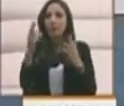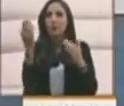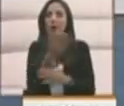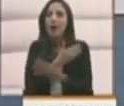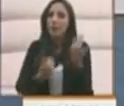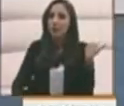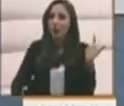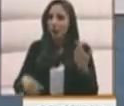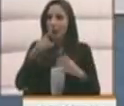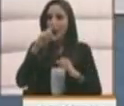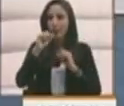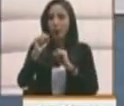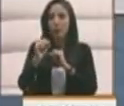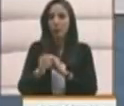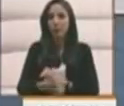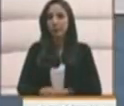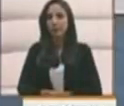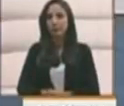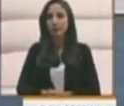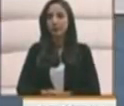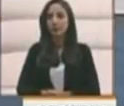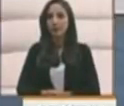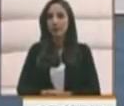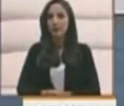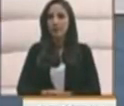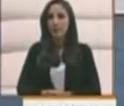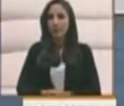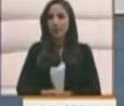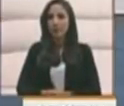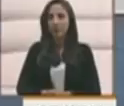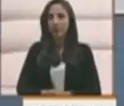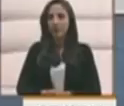presidente de la República.